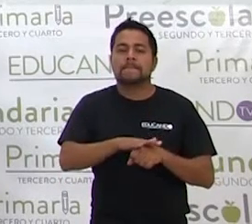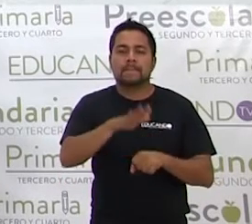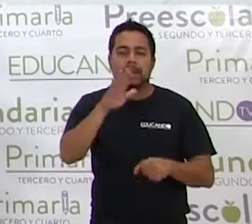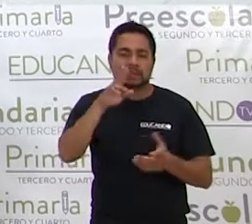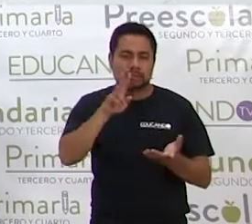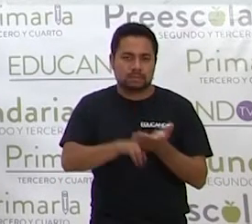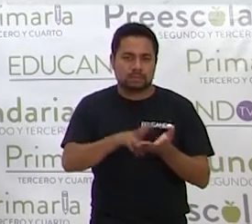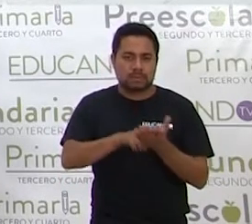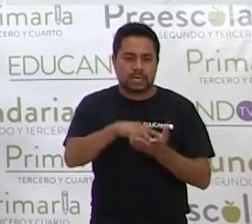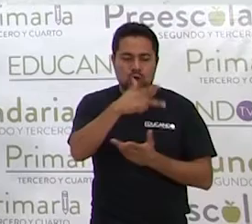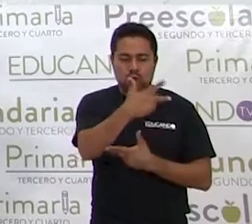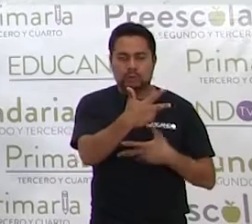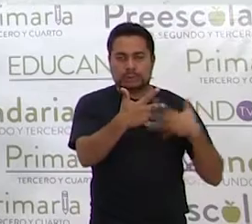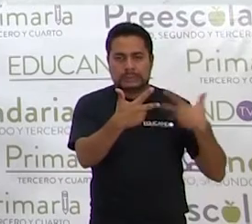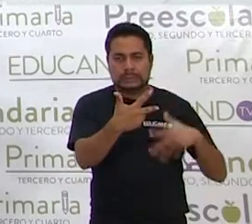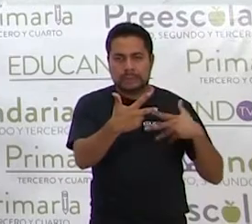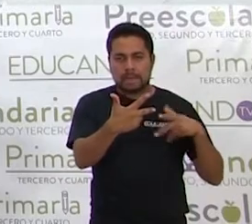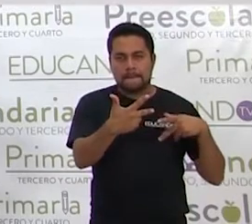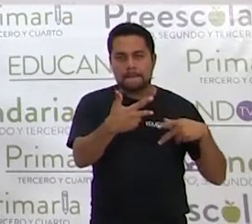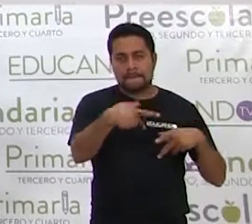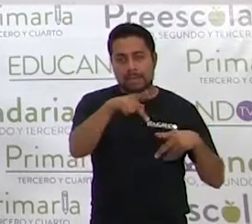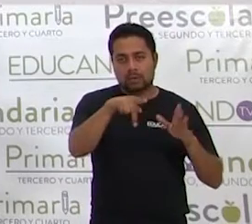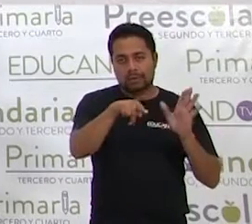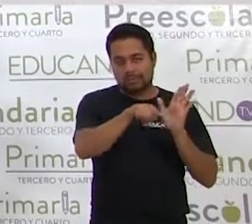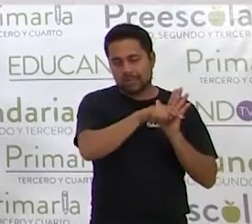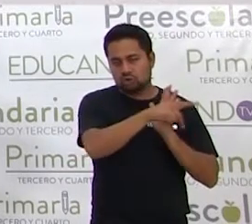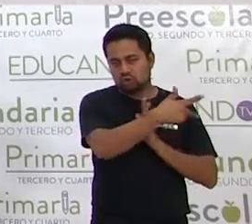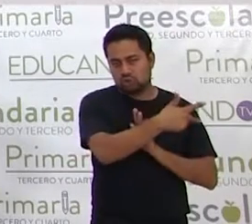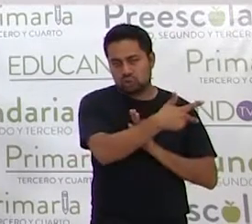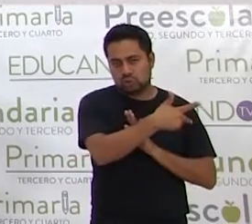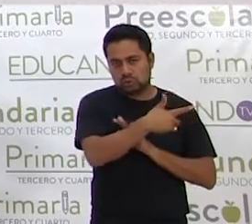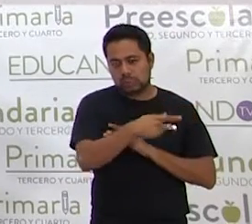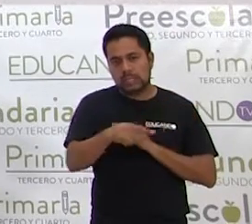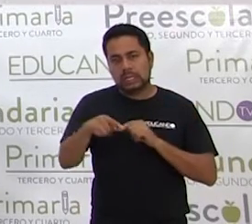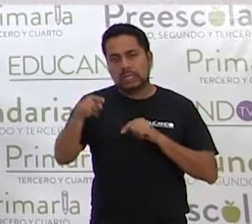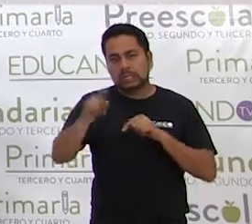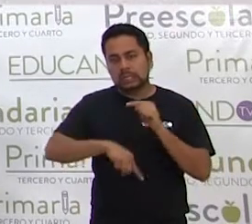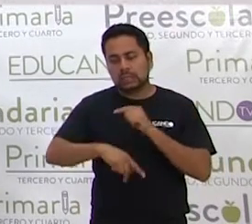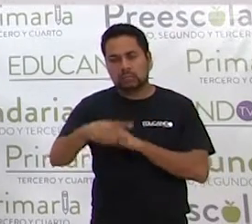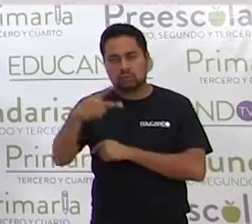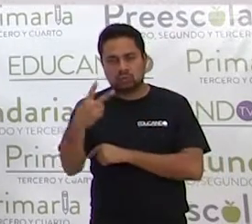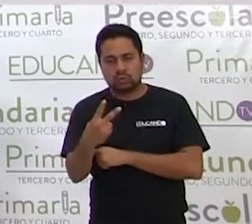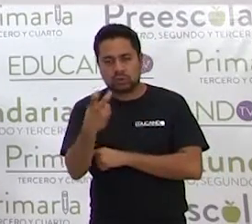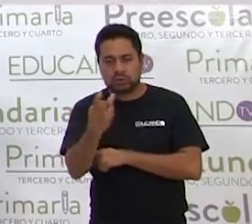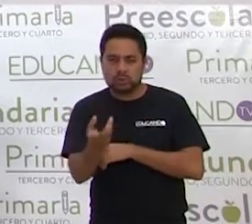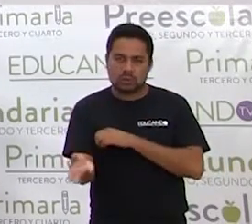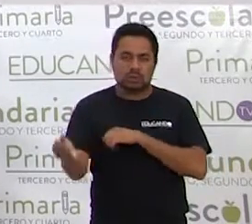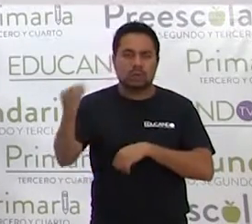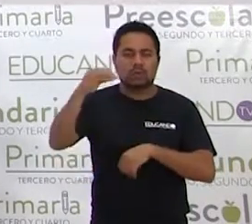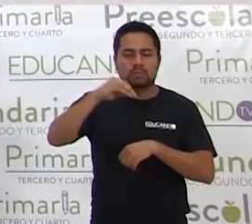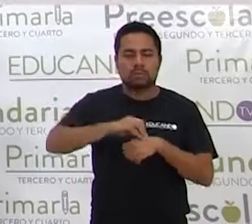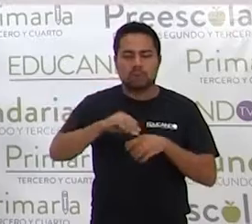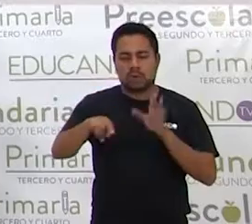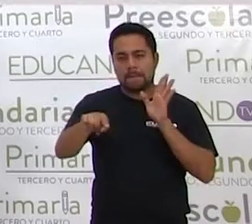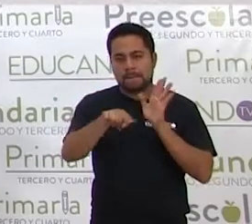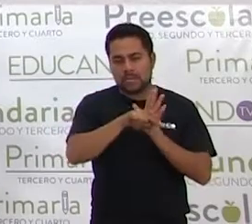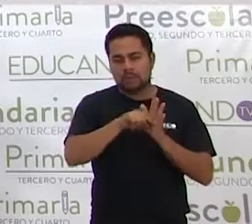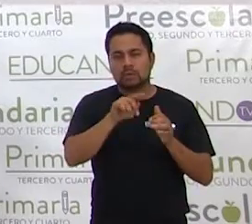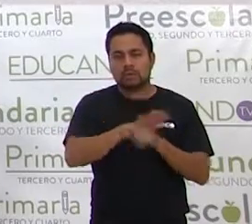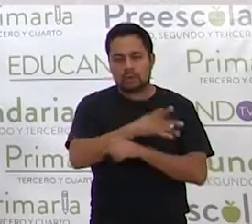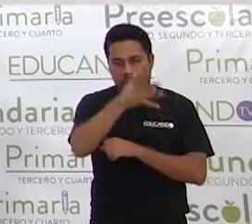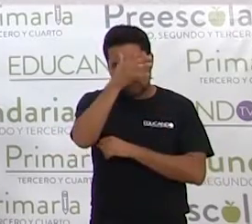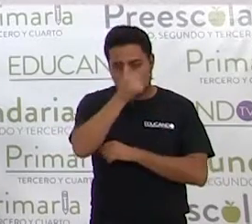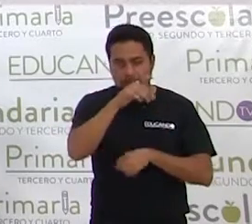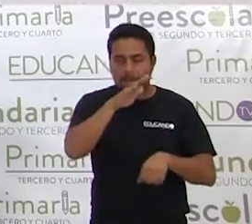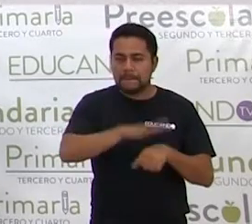es el 8 sí pero es negativo el 8 se le resta 2 y el resultado se le antecede el signo menos porque